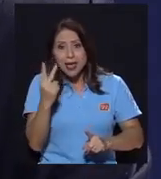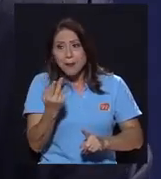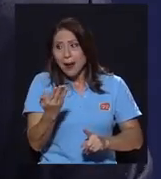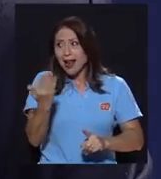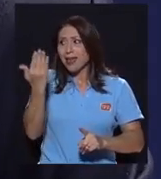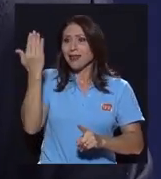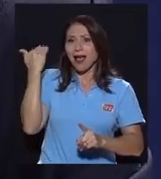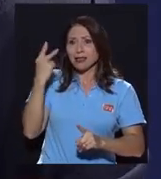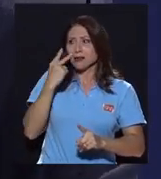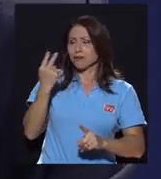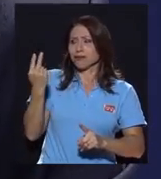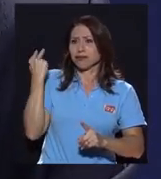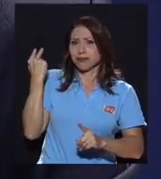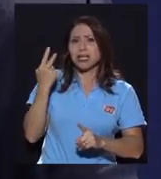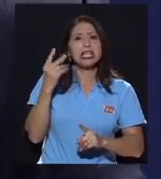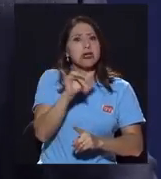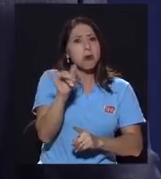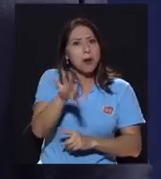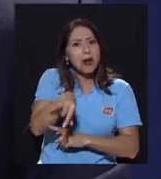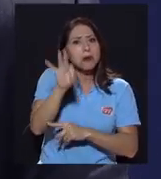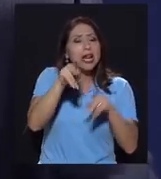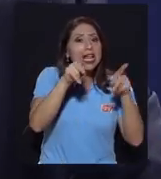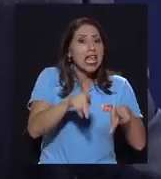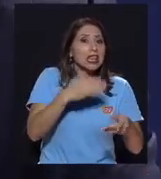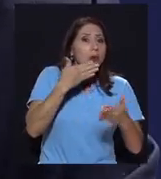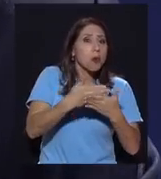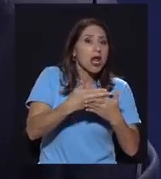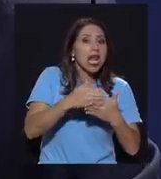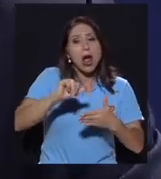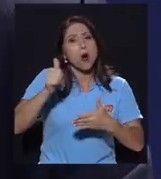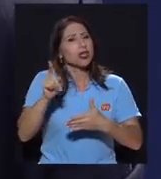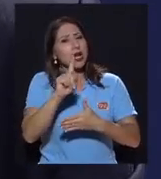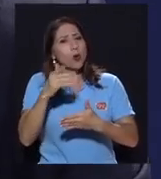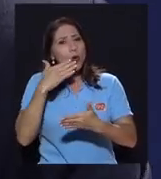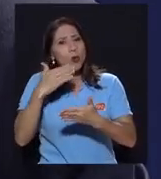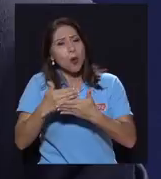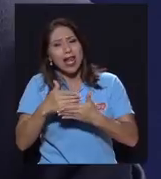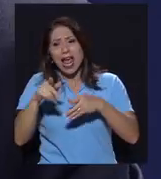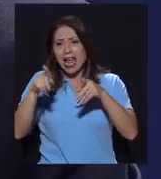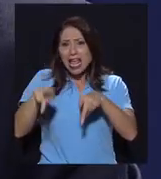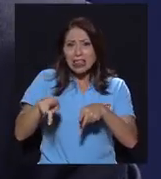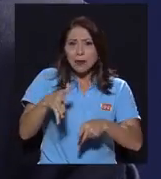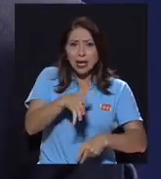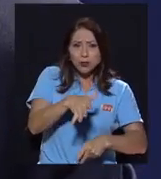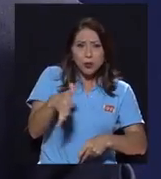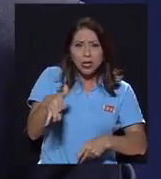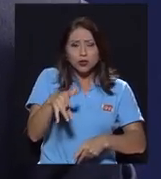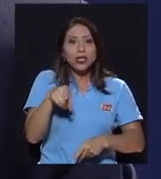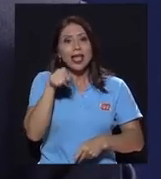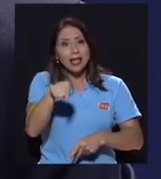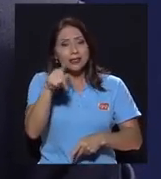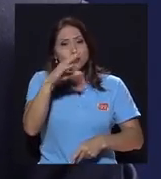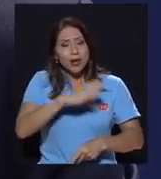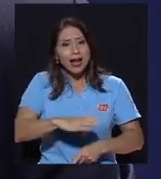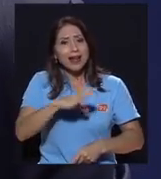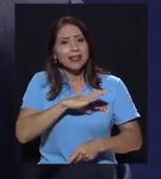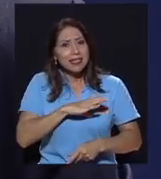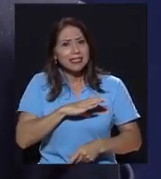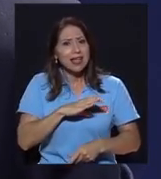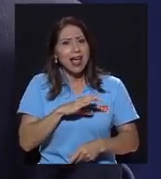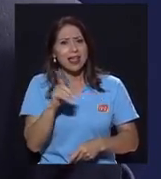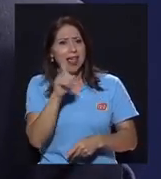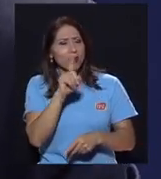gente muy buena gente no muy buena gente más o menos esa es una característica que no es